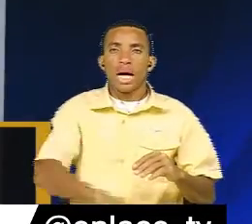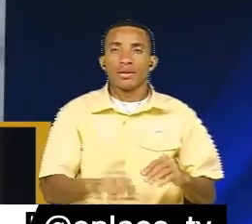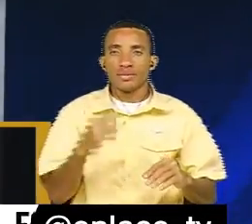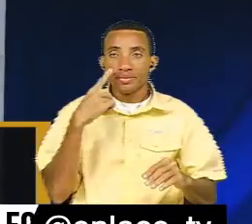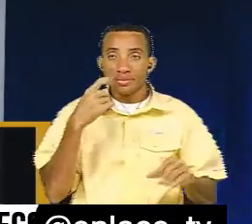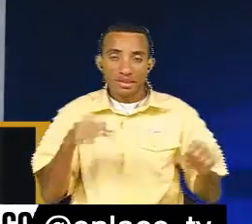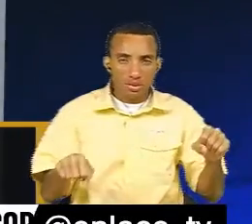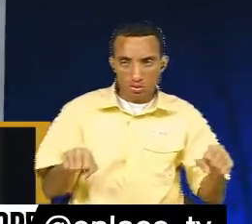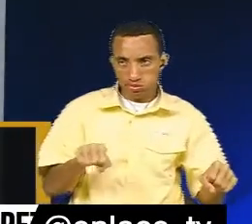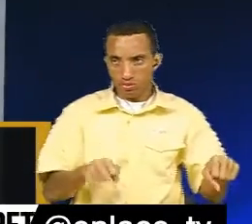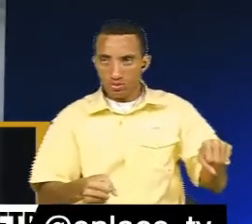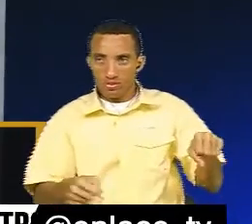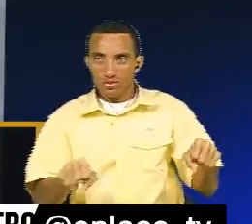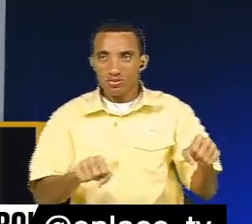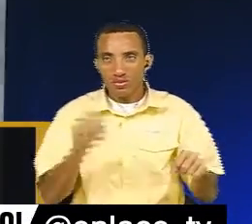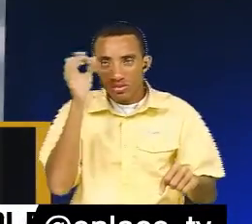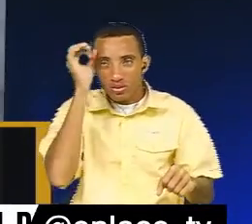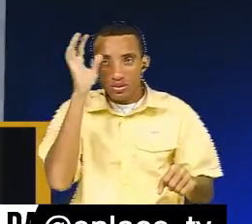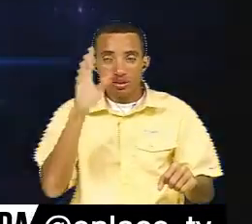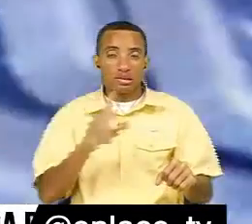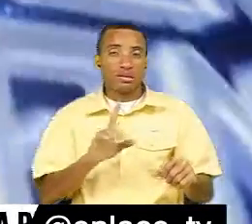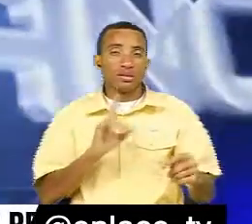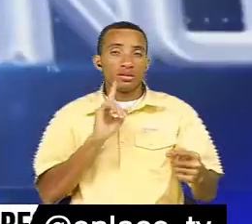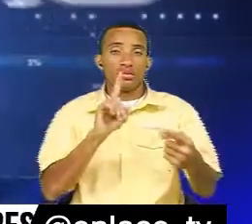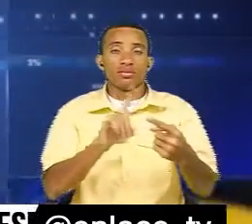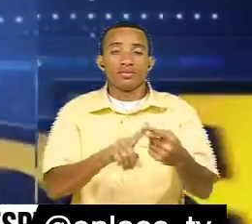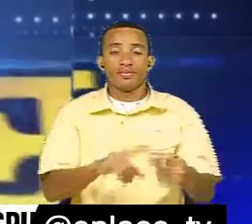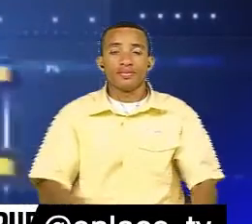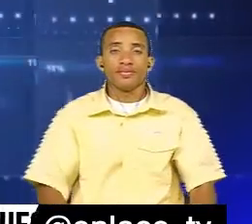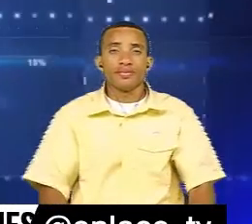tomadas por los habitantes para llegar a sus destinos.